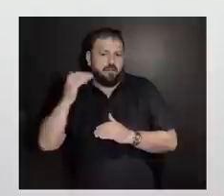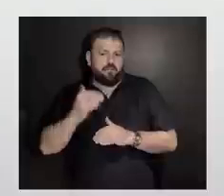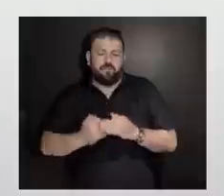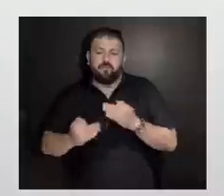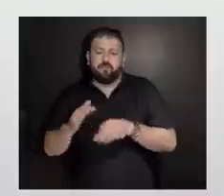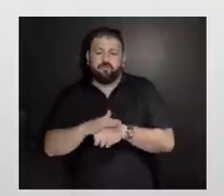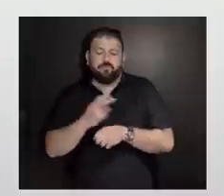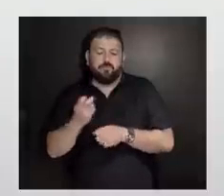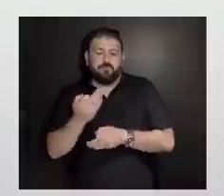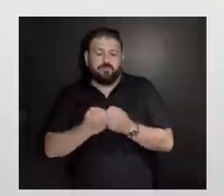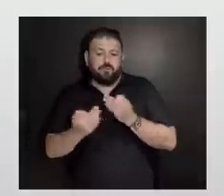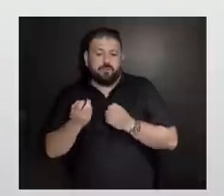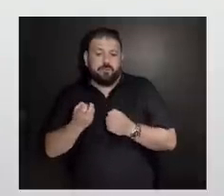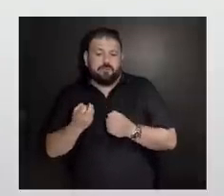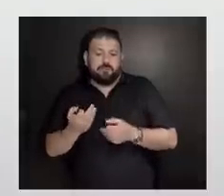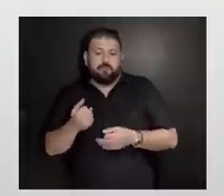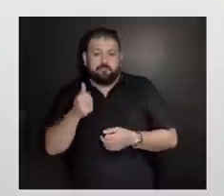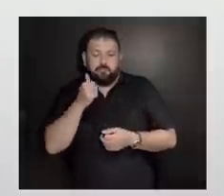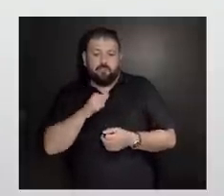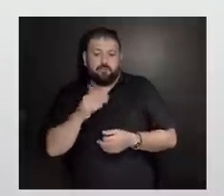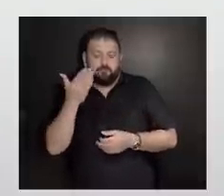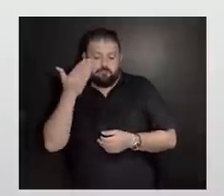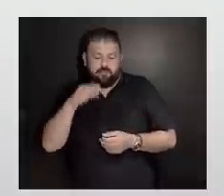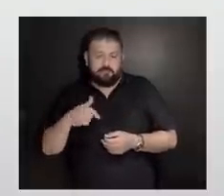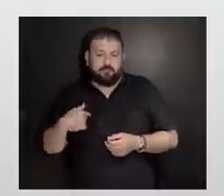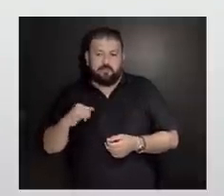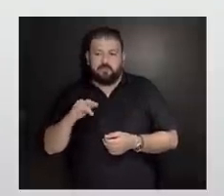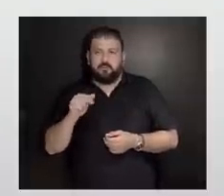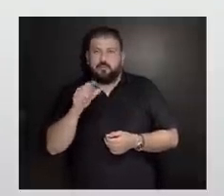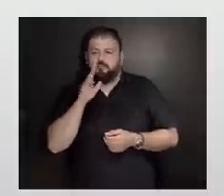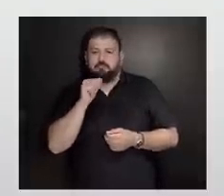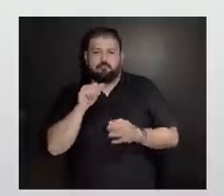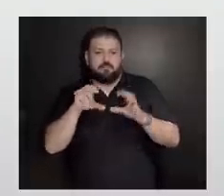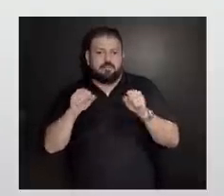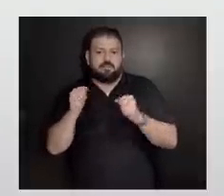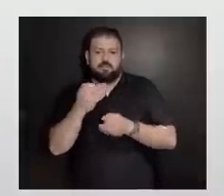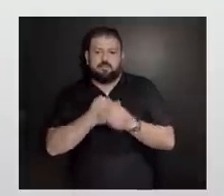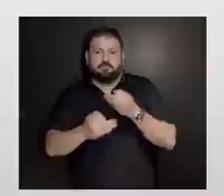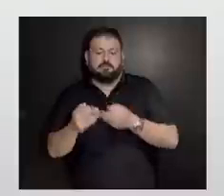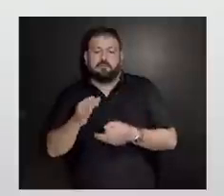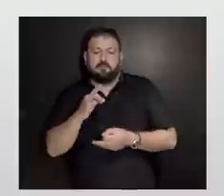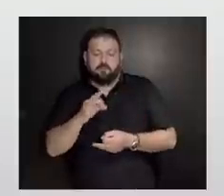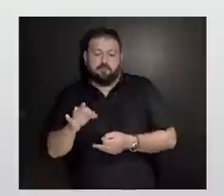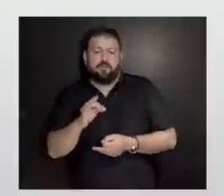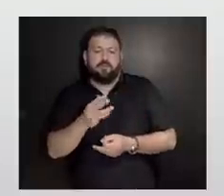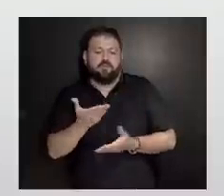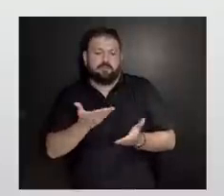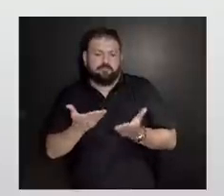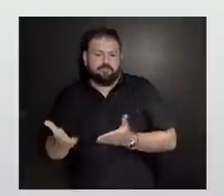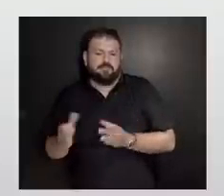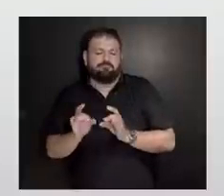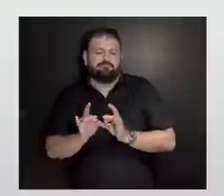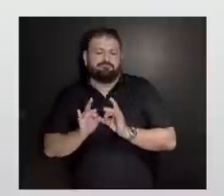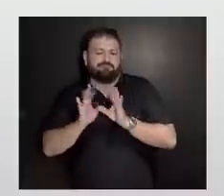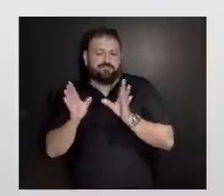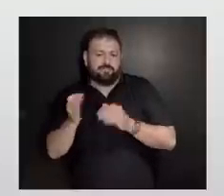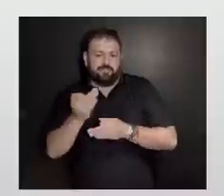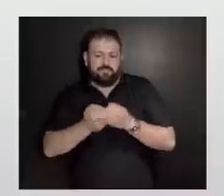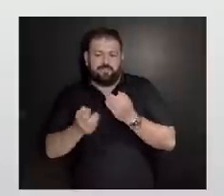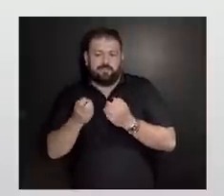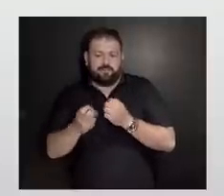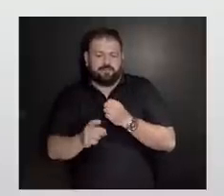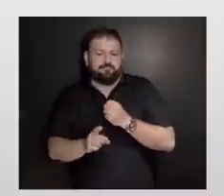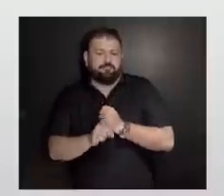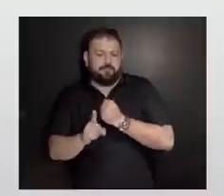tiene nuestro cuerpo para producir insulina, a largo plazo, claro que va a desencadenar un efecto o una alteración en el metabolismo de este